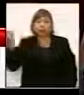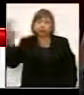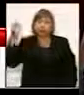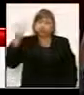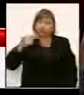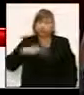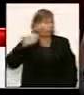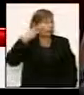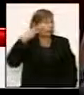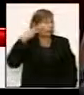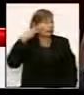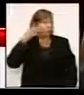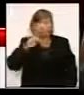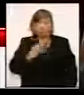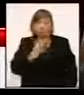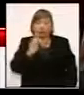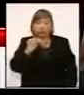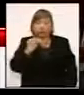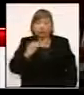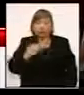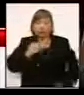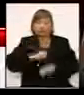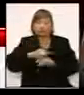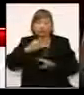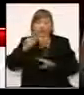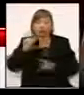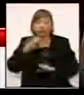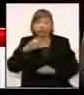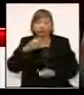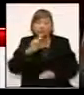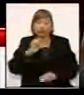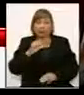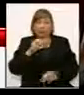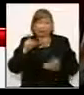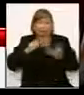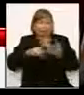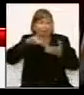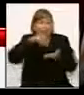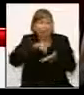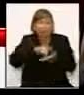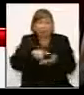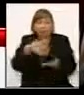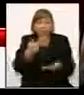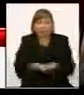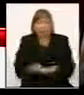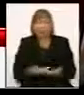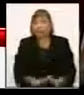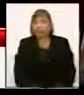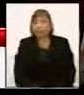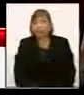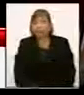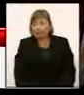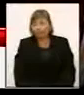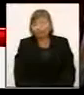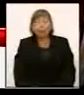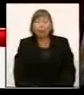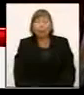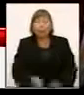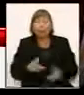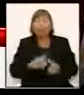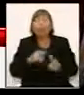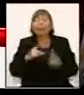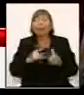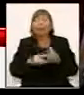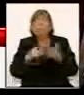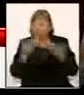central, Junín, ¿no? Cerro de Pasco, hasta el puerto principal. Entonces, yo creo que hay